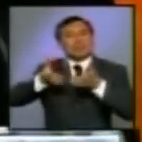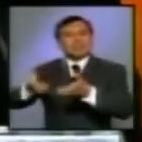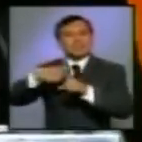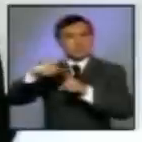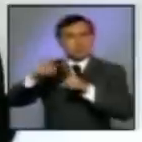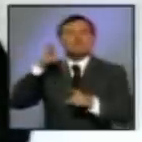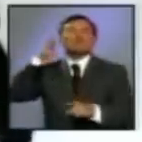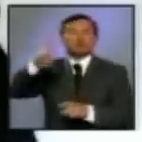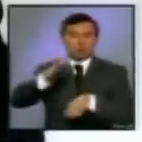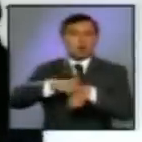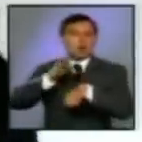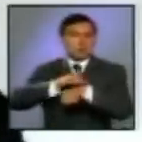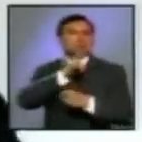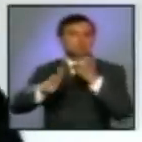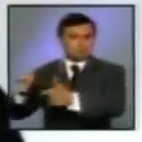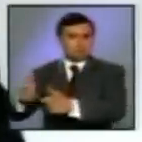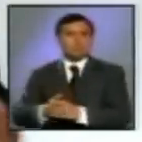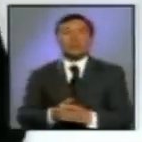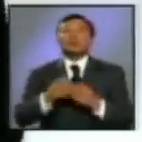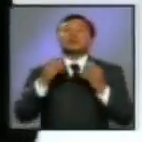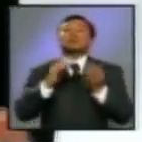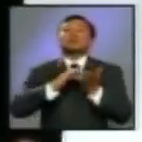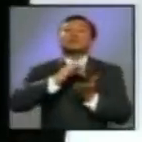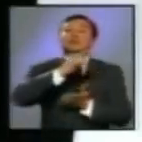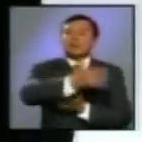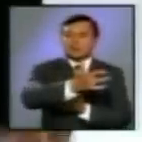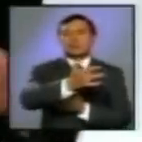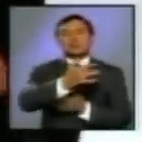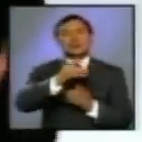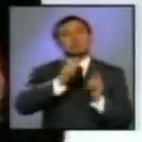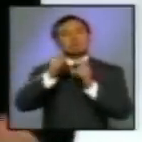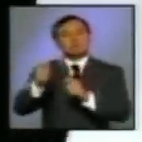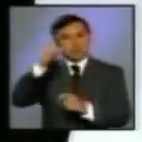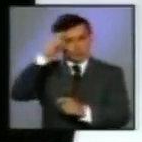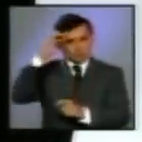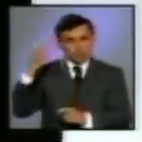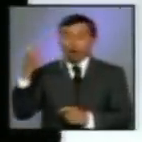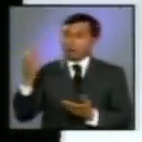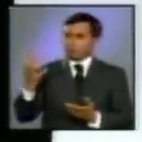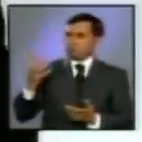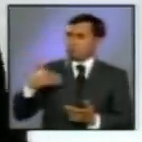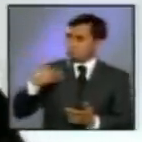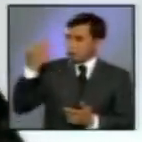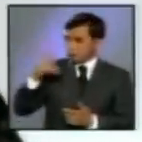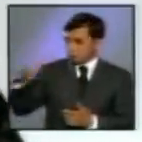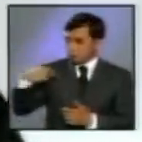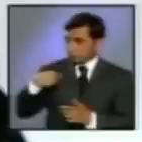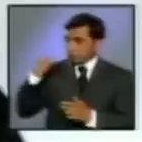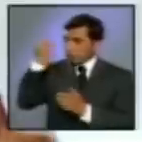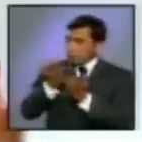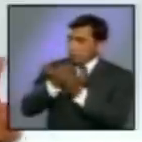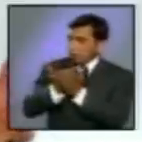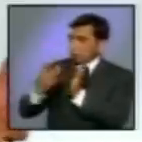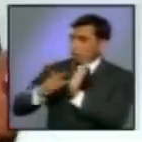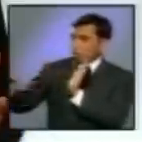Gabriel Cuadri. Bueno, a mí me da muchísimo gusto que me copien mis propuestas. Creo que vamos avanzando en esta discusión.